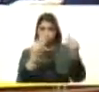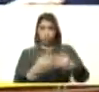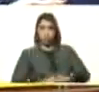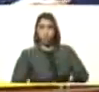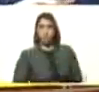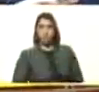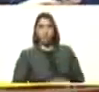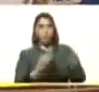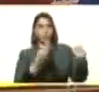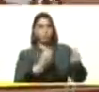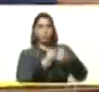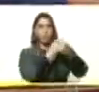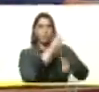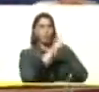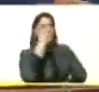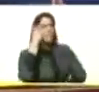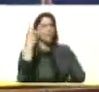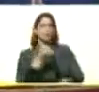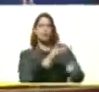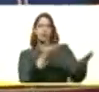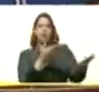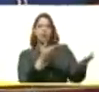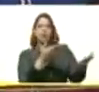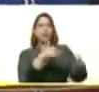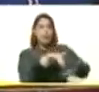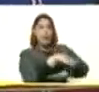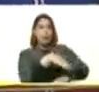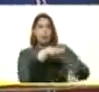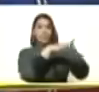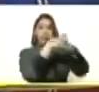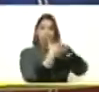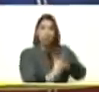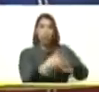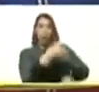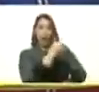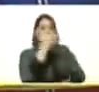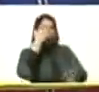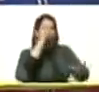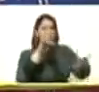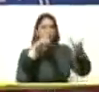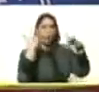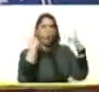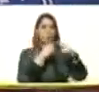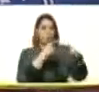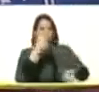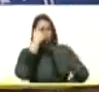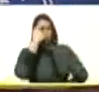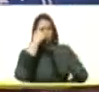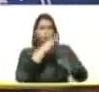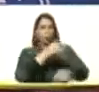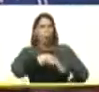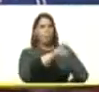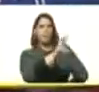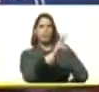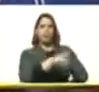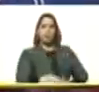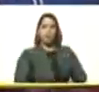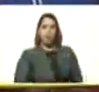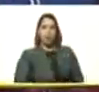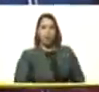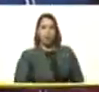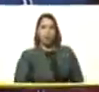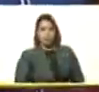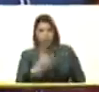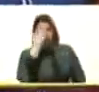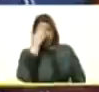con mucho amor. No se imagina usted en las calles de los barrios, en el caso de La Guaira, pero yo sé que en toda Venezuela, cada vez como retumba